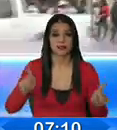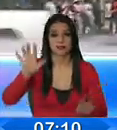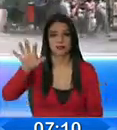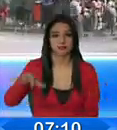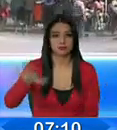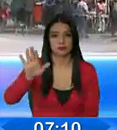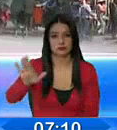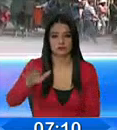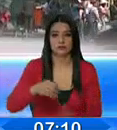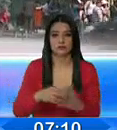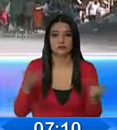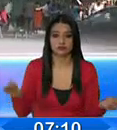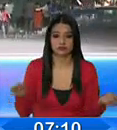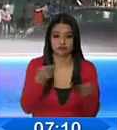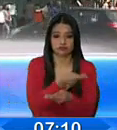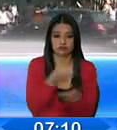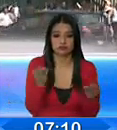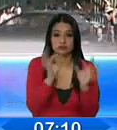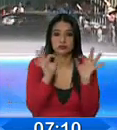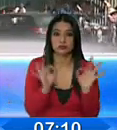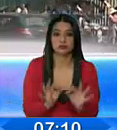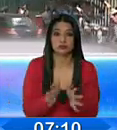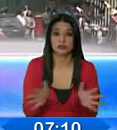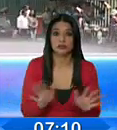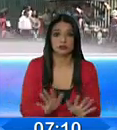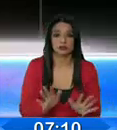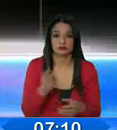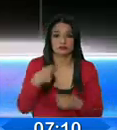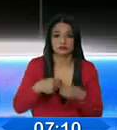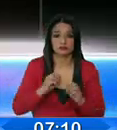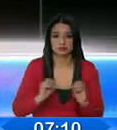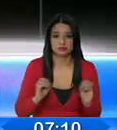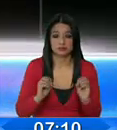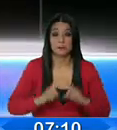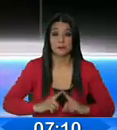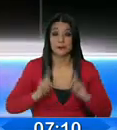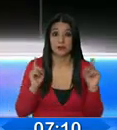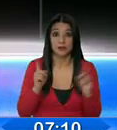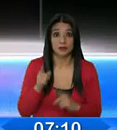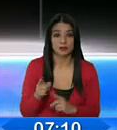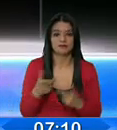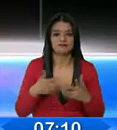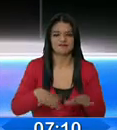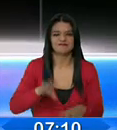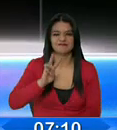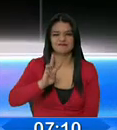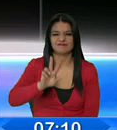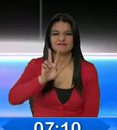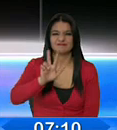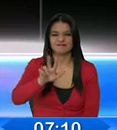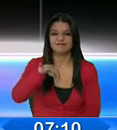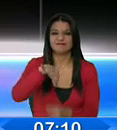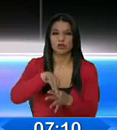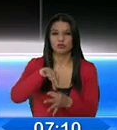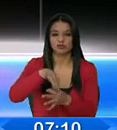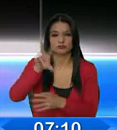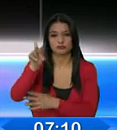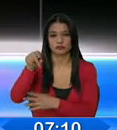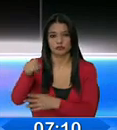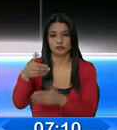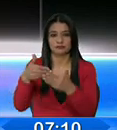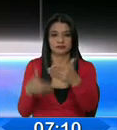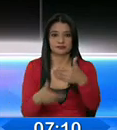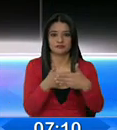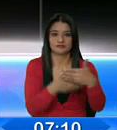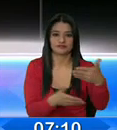y no forman parte del presupuesto general del Estado. Sin embargo, fueron 63 los votos negativos que